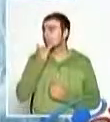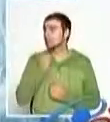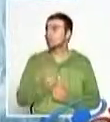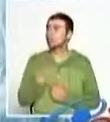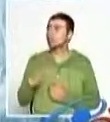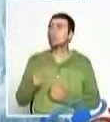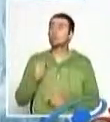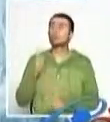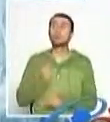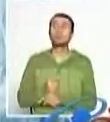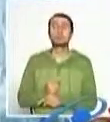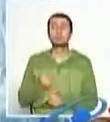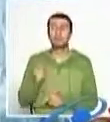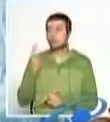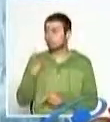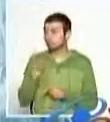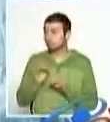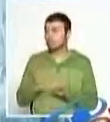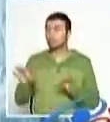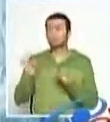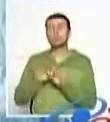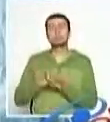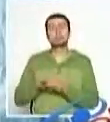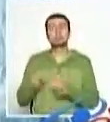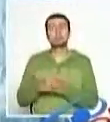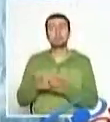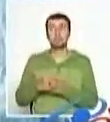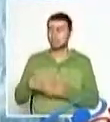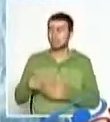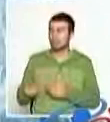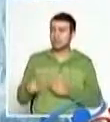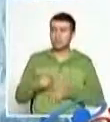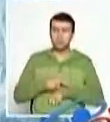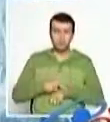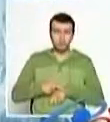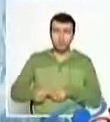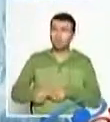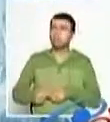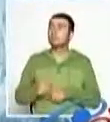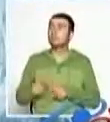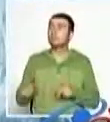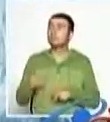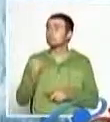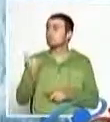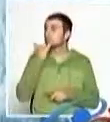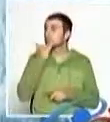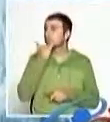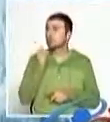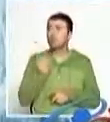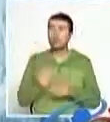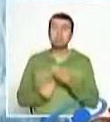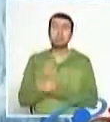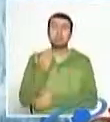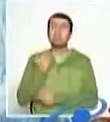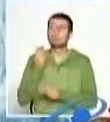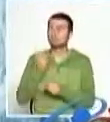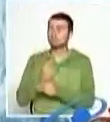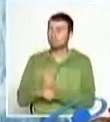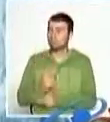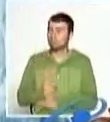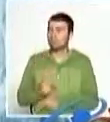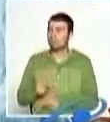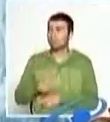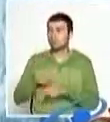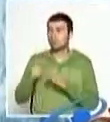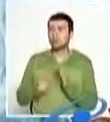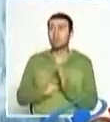cumplen un papel importante esta flora bacteriana en la cicatrización de las mucosas. Y vaya sorpresa, empezamos a tratar todas esas enfermedades periodontales